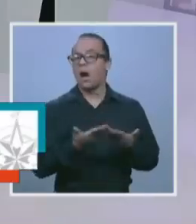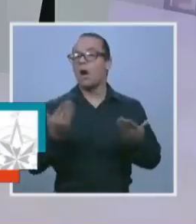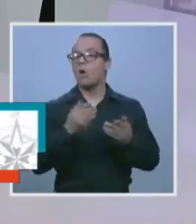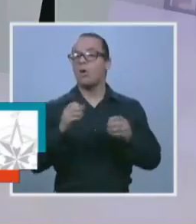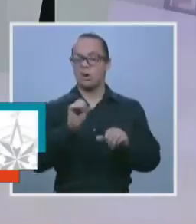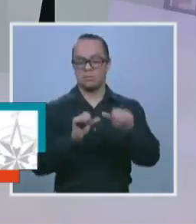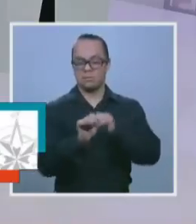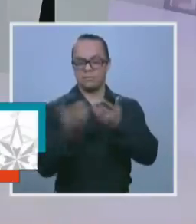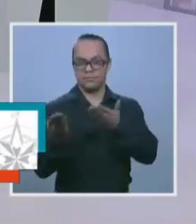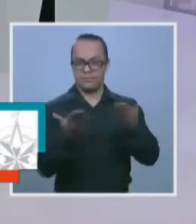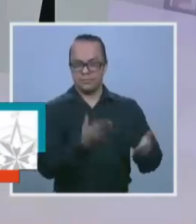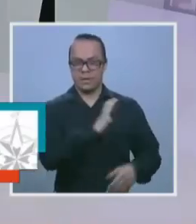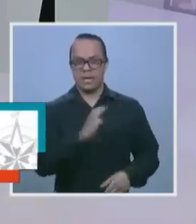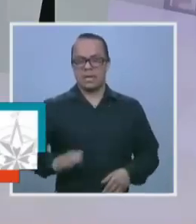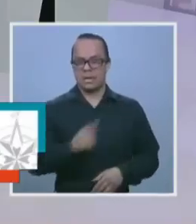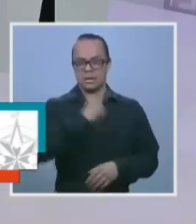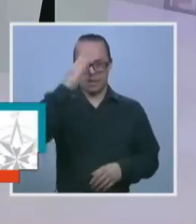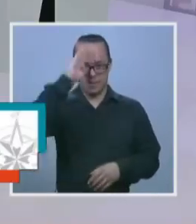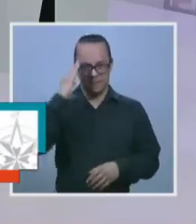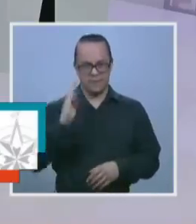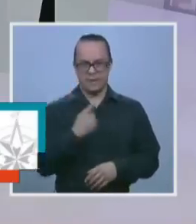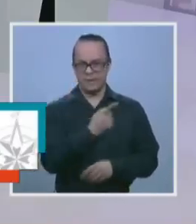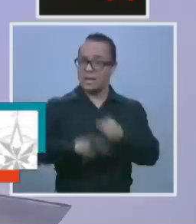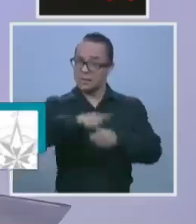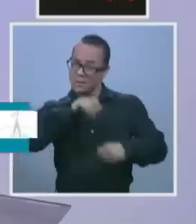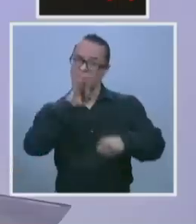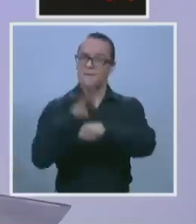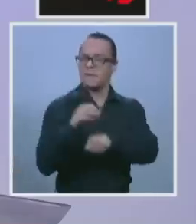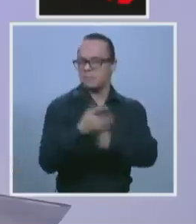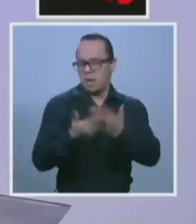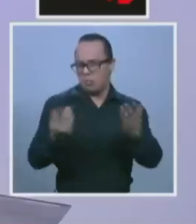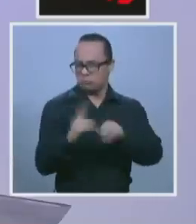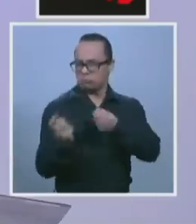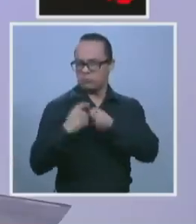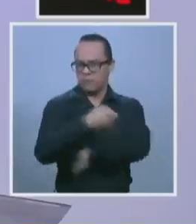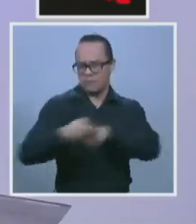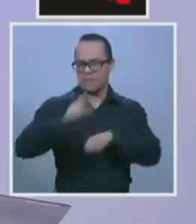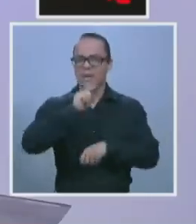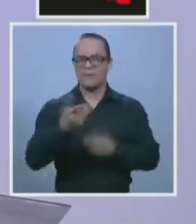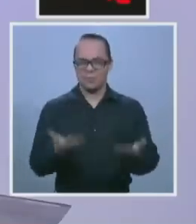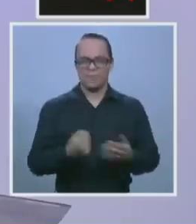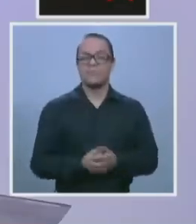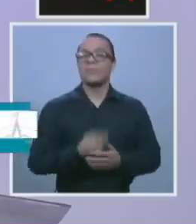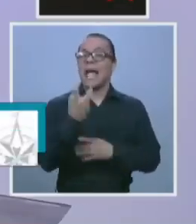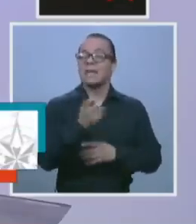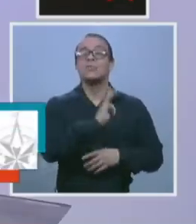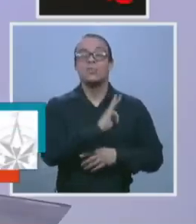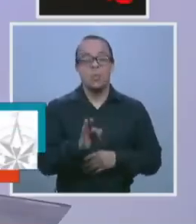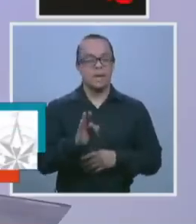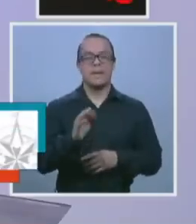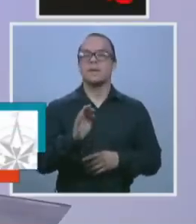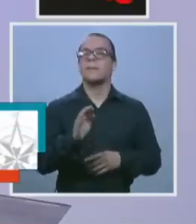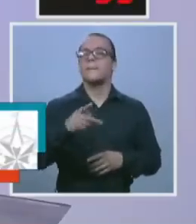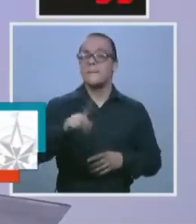último debate por la gubernatura que se disputará el 4 de junio. Arrancó del Moral y aseguró que ya alcanzó a Delfina.